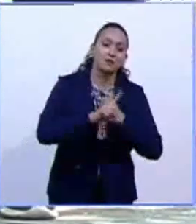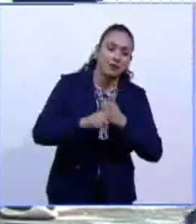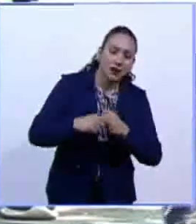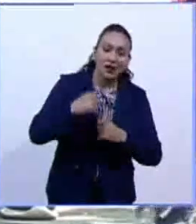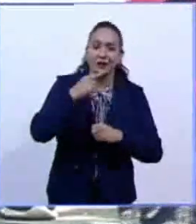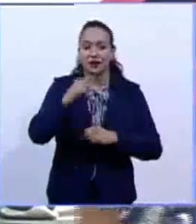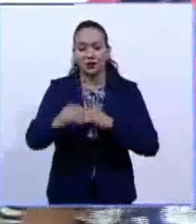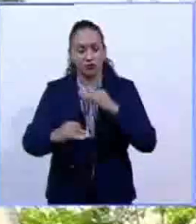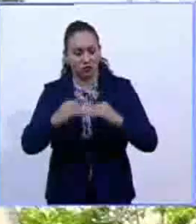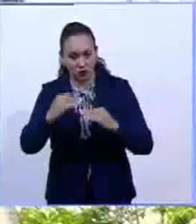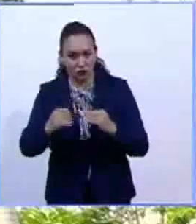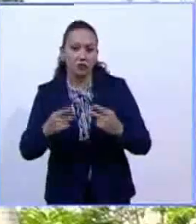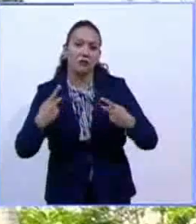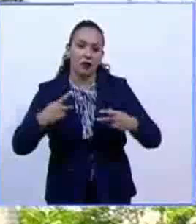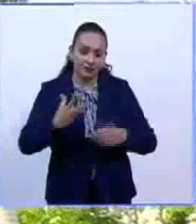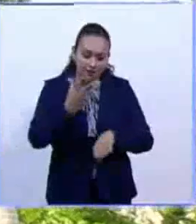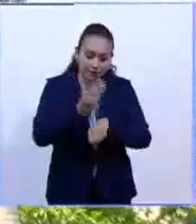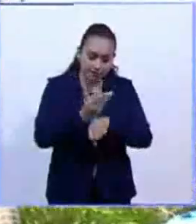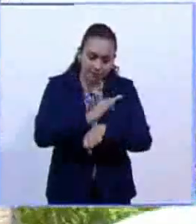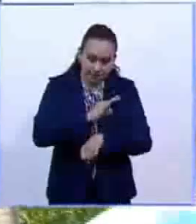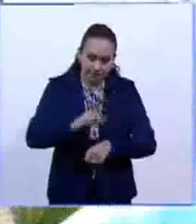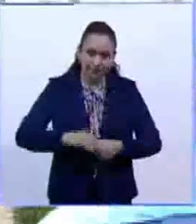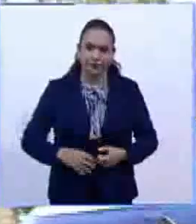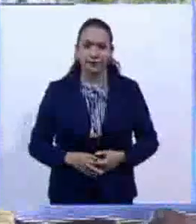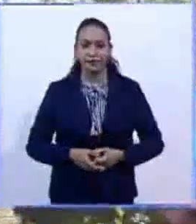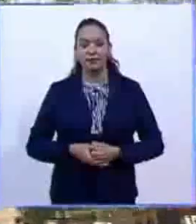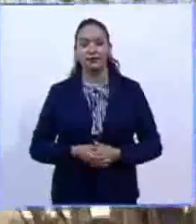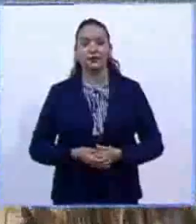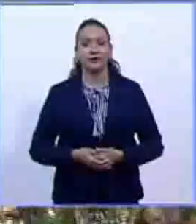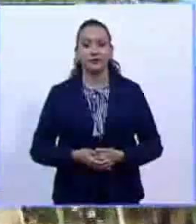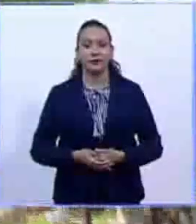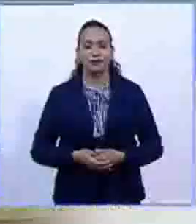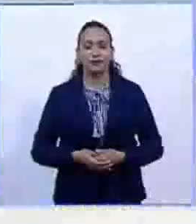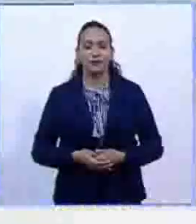con la elección judicial.